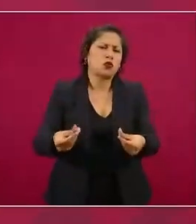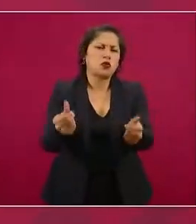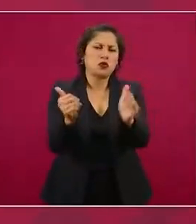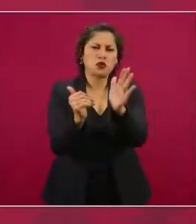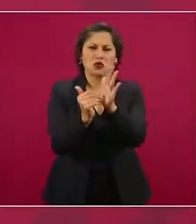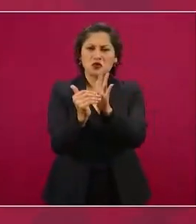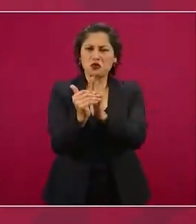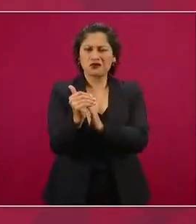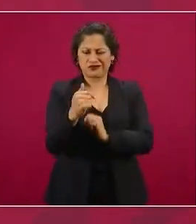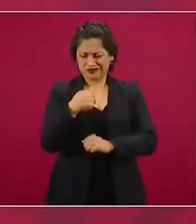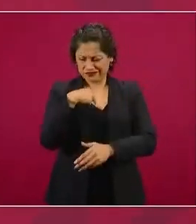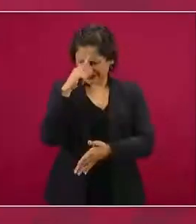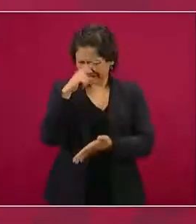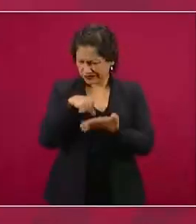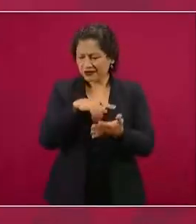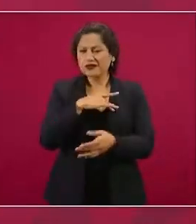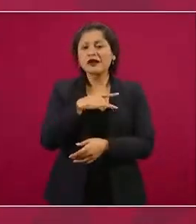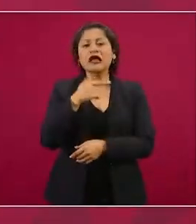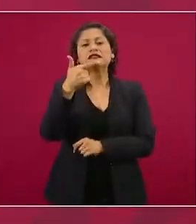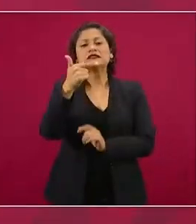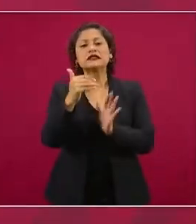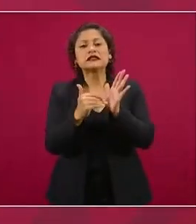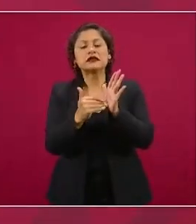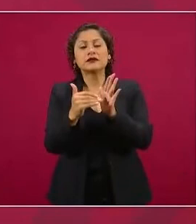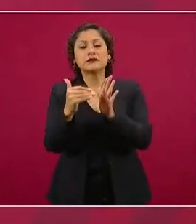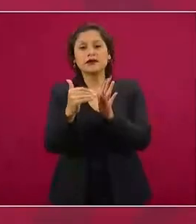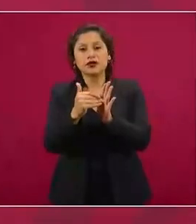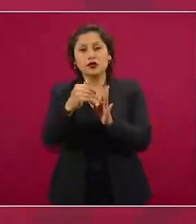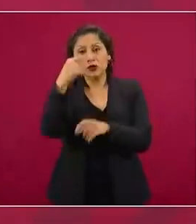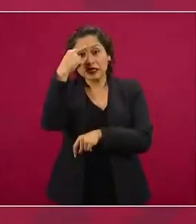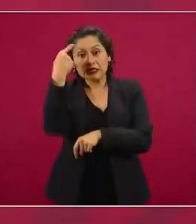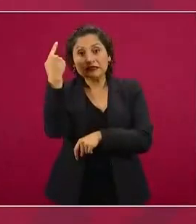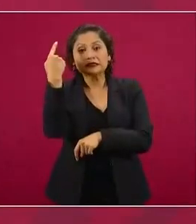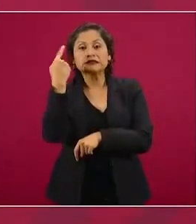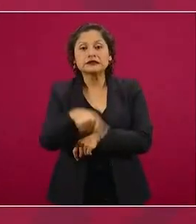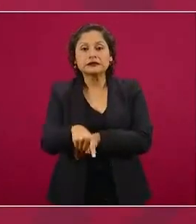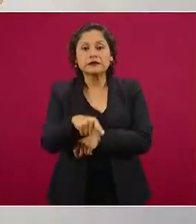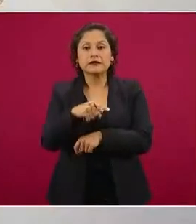creo que 7 millones nada más en servicios de internet